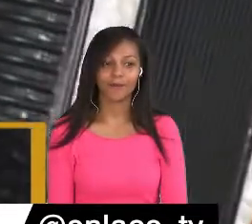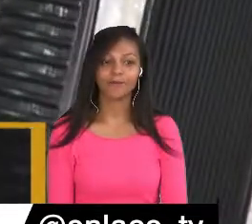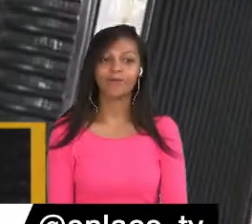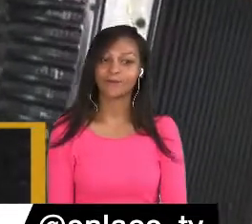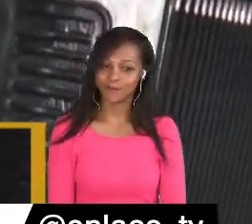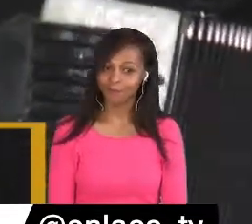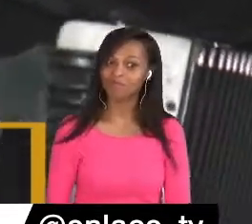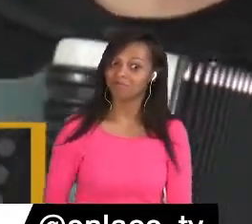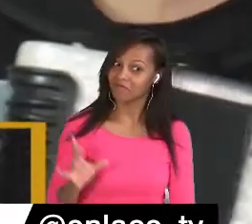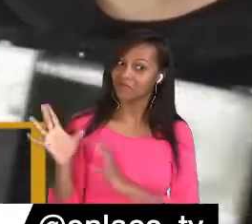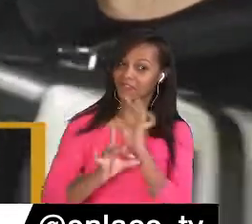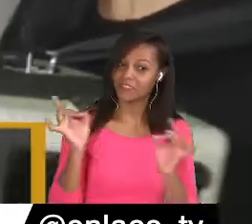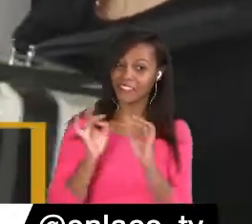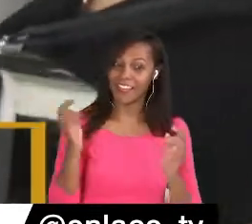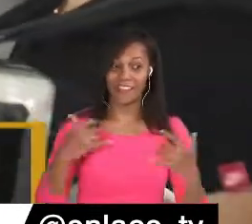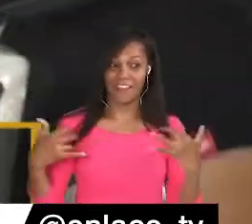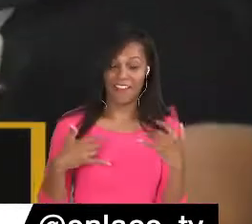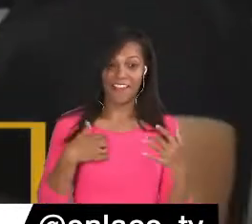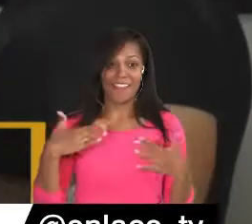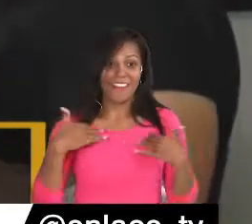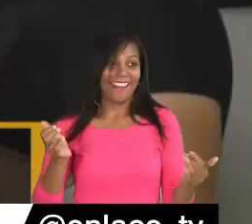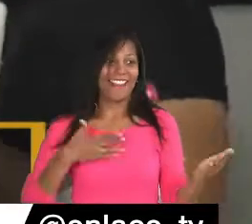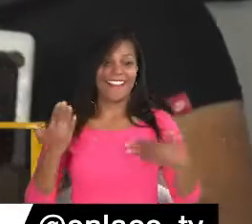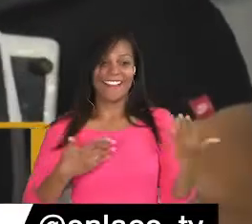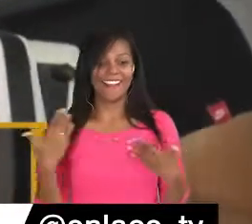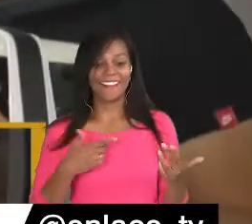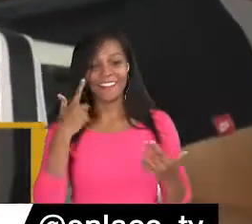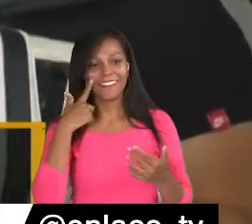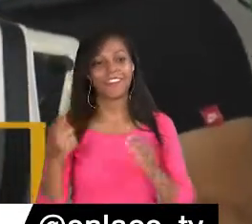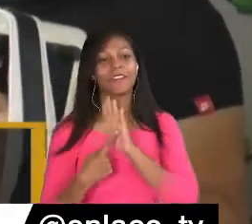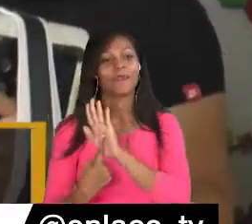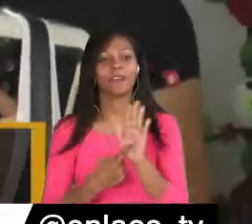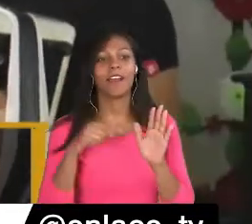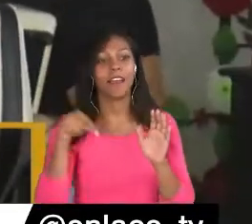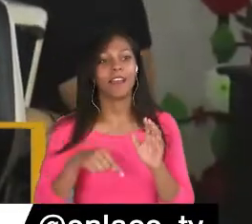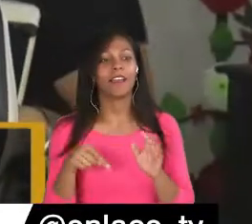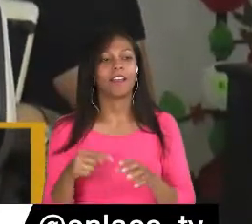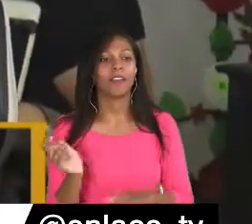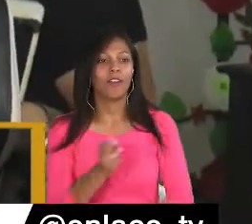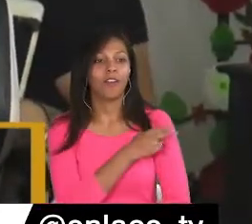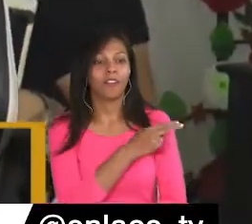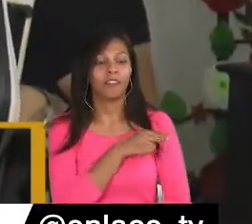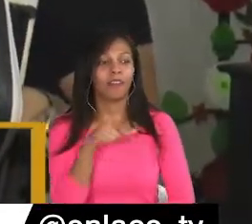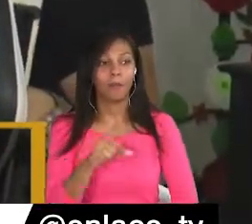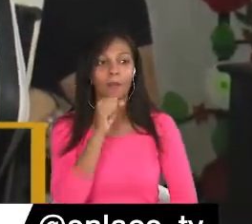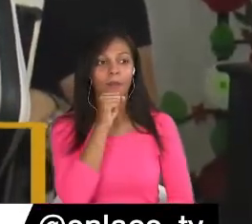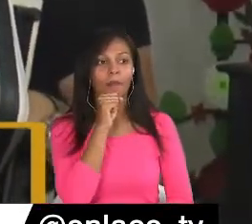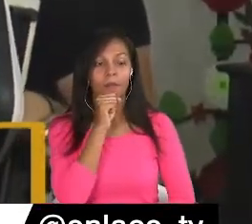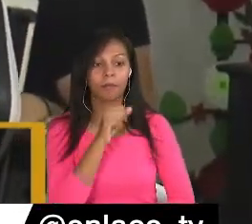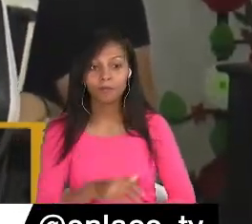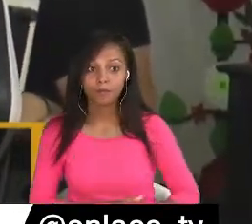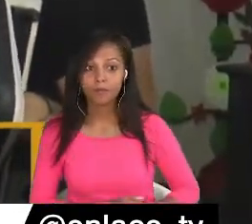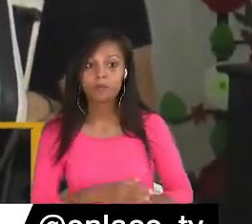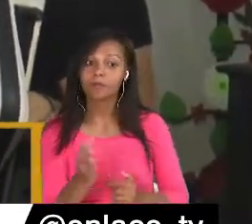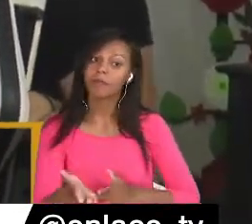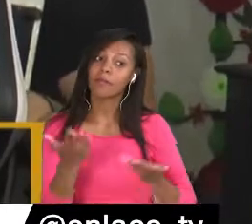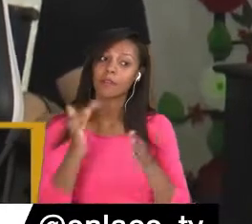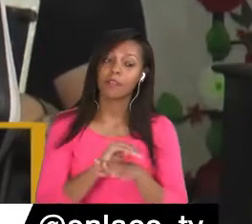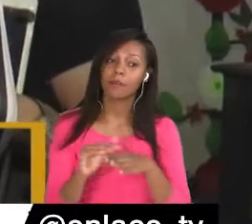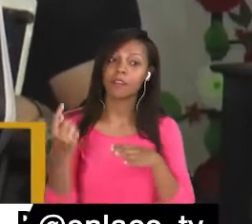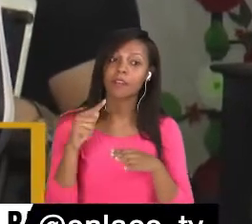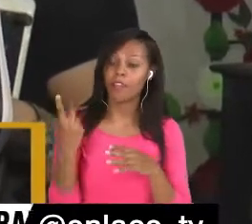Muy bien, con esta alegría despedimos entonces esta nota desde acá, desde un hotel céntrico de Barranca Bermeja, pero la invitación entonces con esta pareja